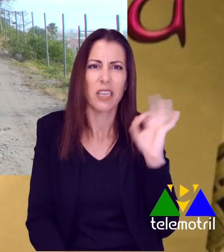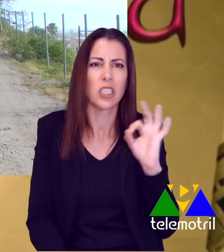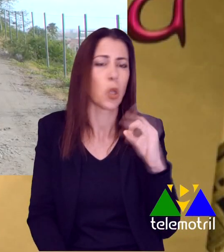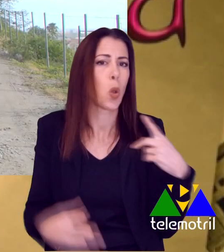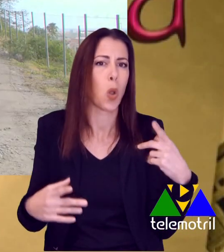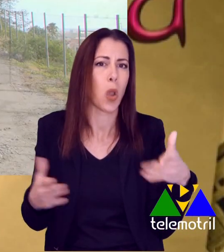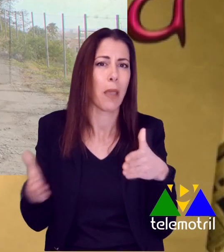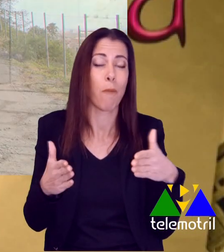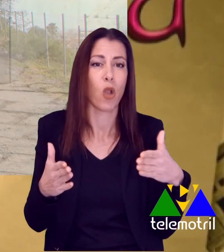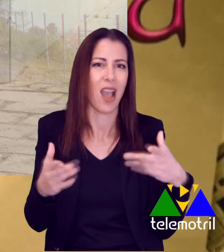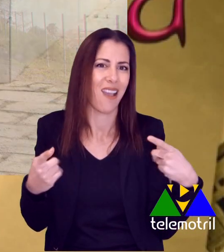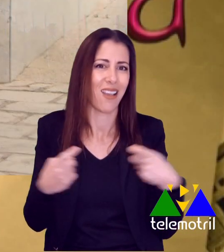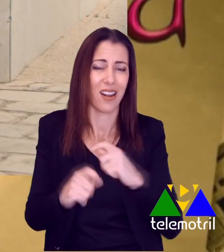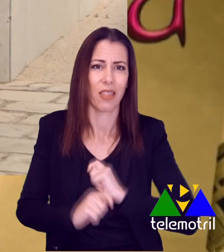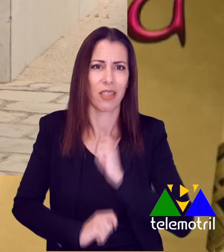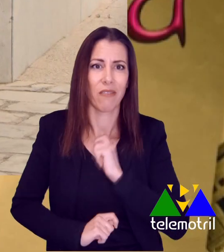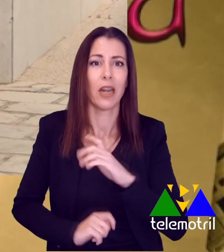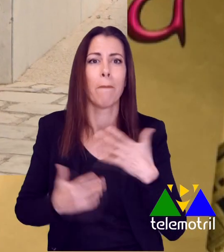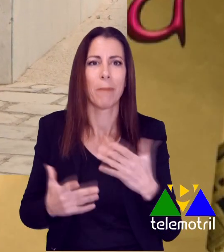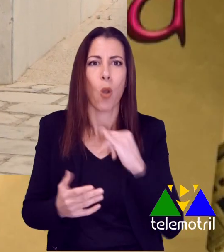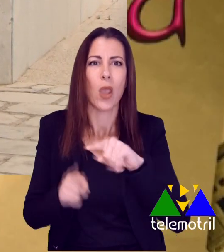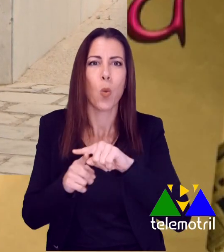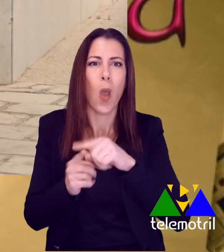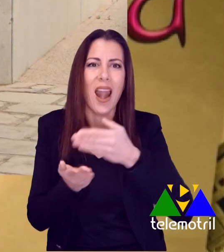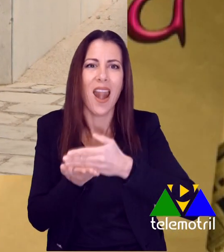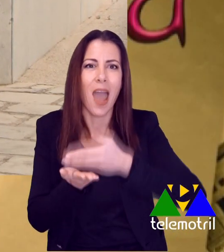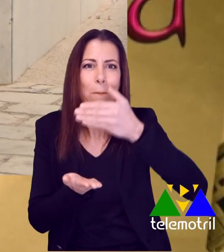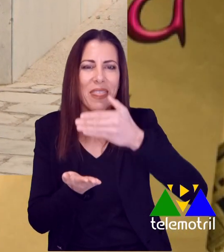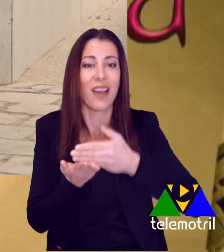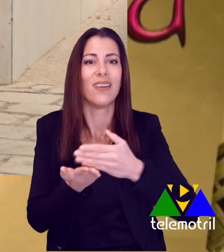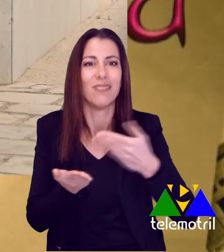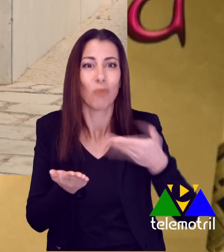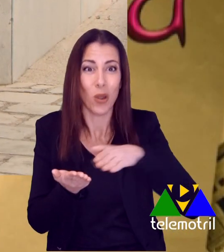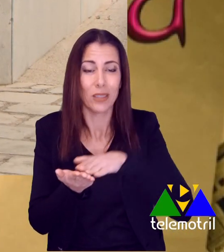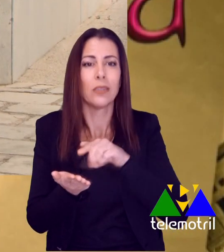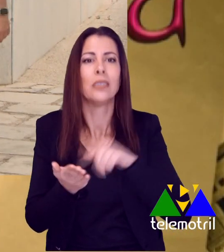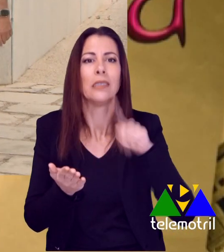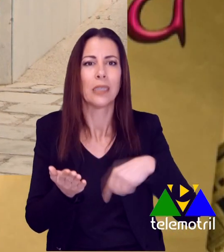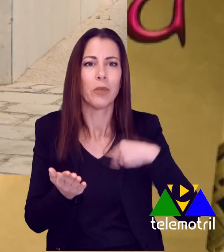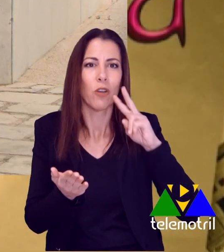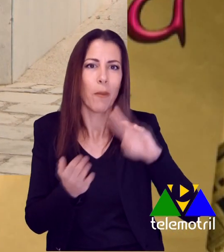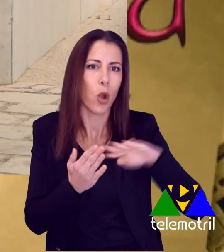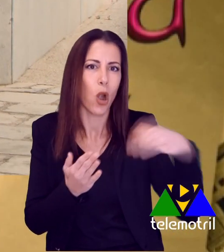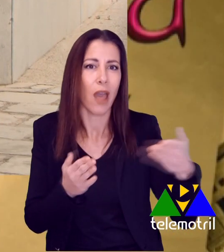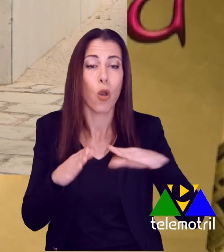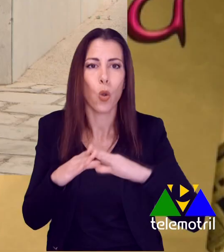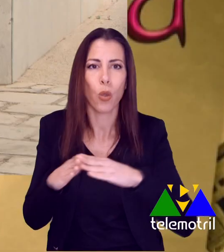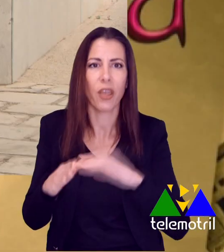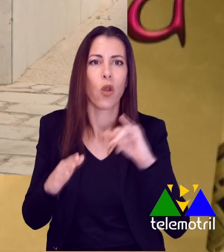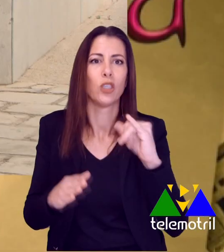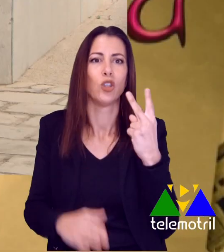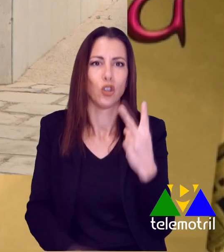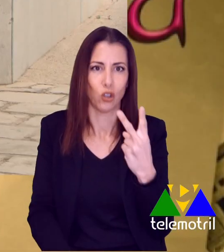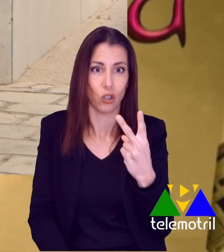el caso que estaba rota, se conservaban algunos trozos de la lápida, y pude ver pues a los lados del crucero, dos tumbas,